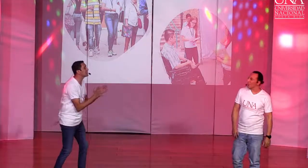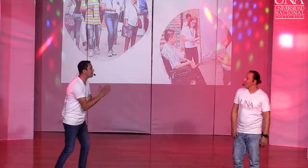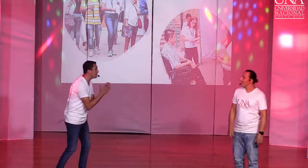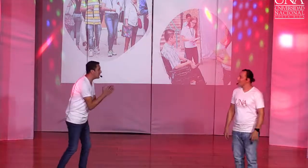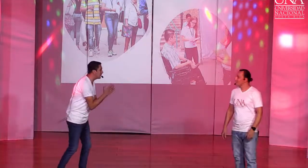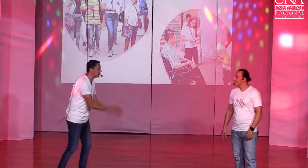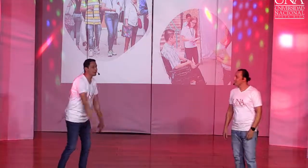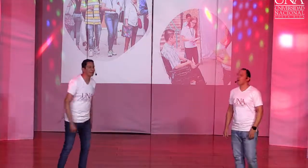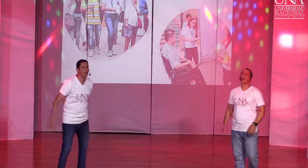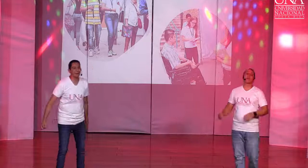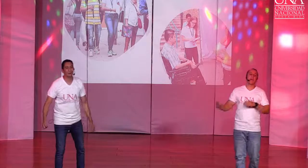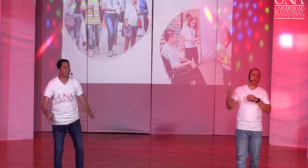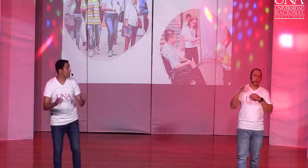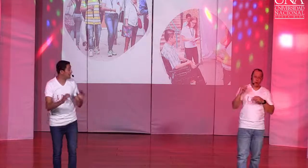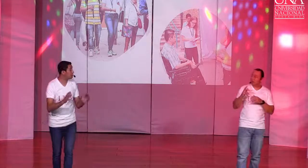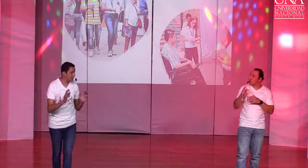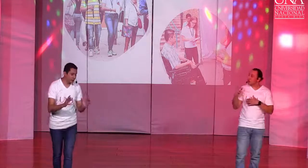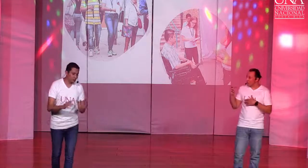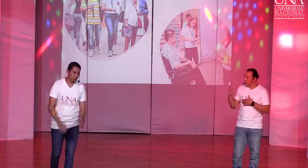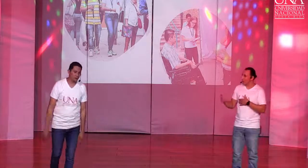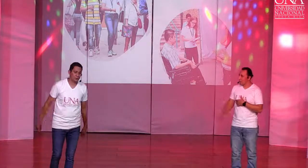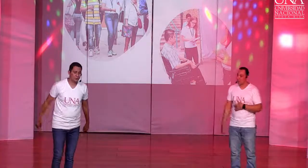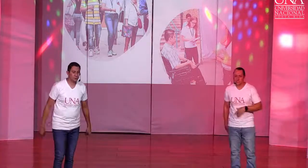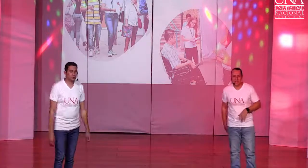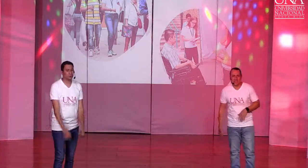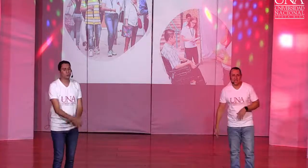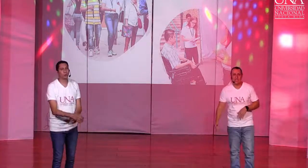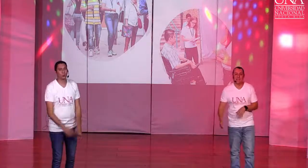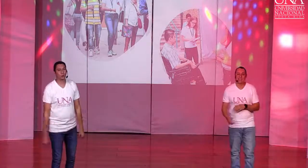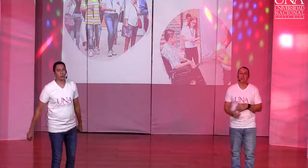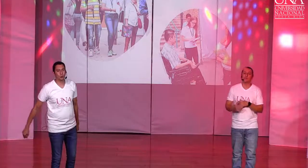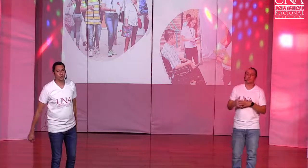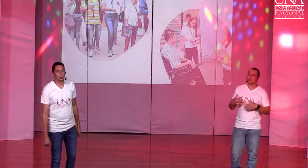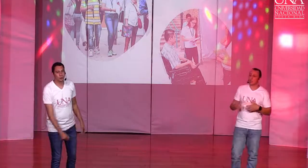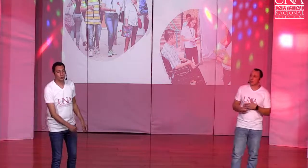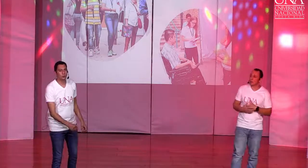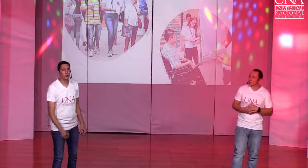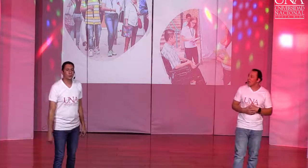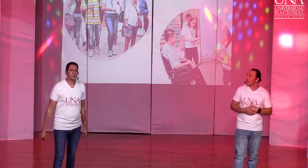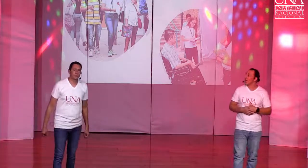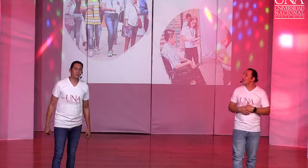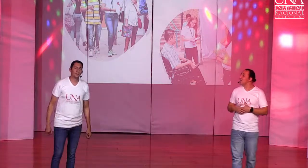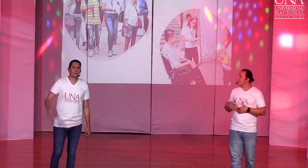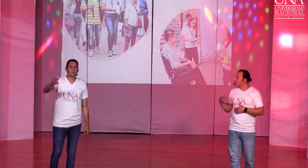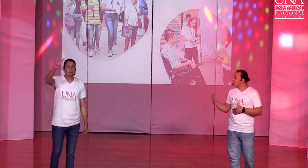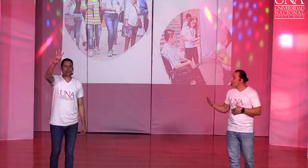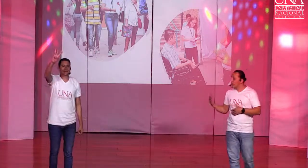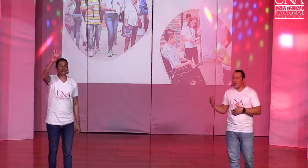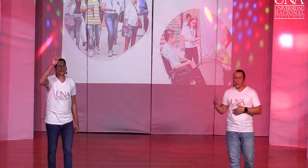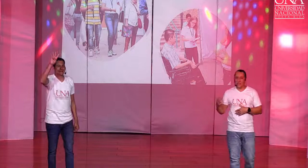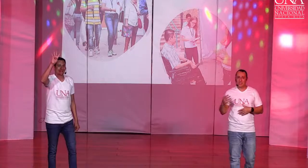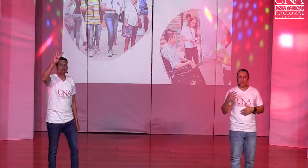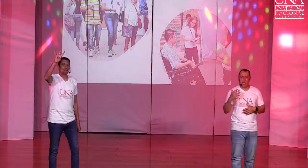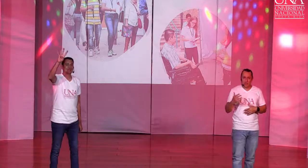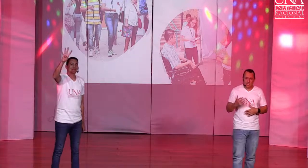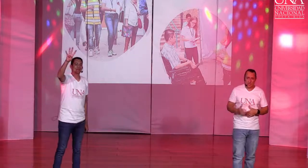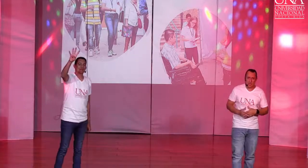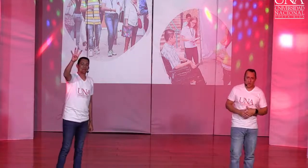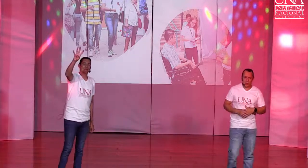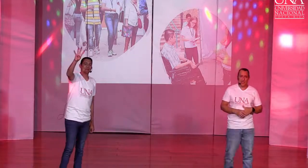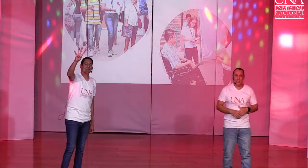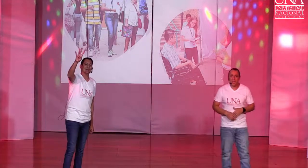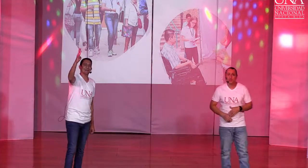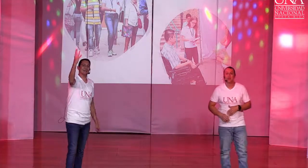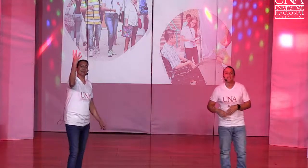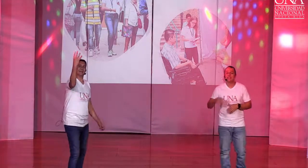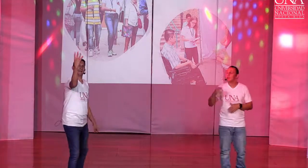sería entonces la primera pregunta para los primeros premios? Ok, amigo, vamos con premios. El primer premio. Sí, excelente. Aquí en la Universidad Nacional tenemos la Vicerrectoría de Vida Estudiantil,